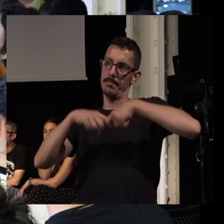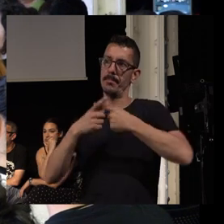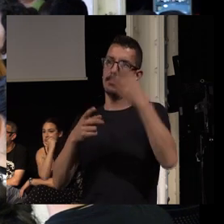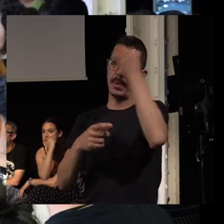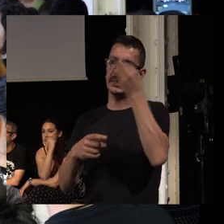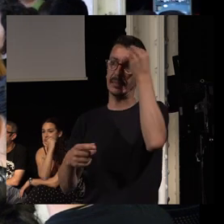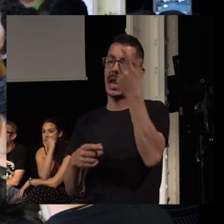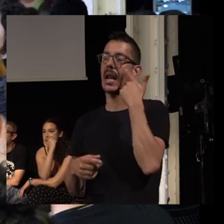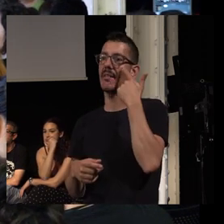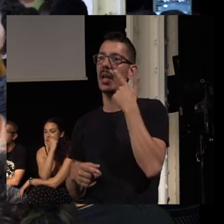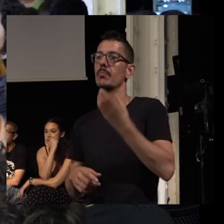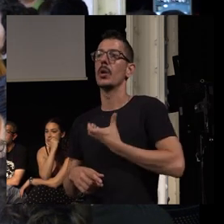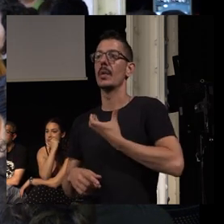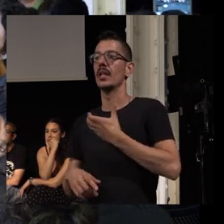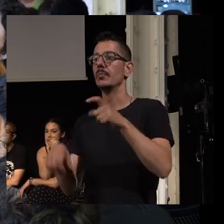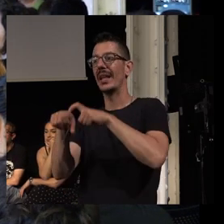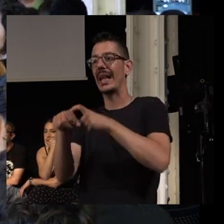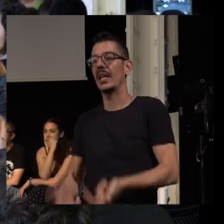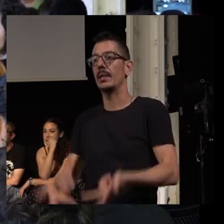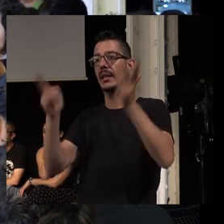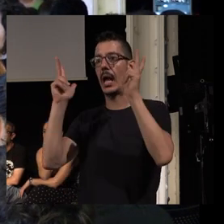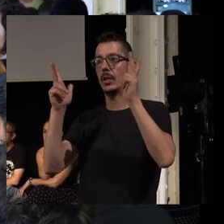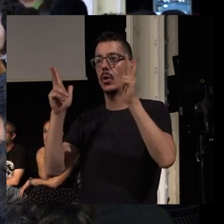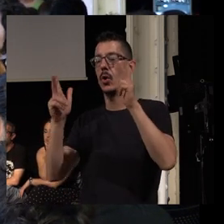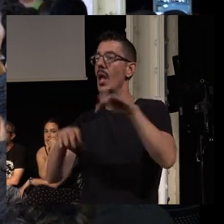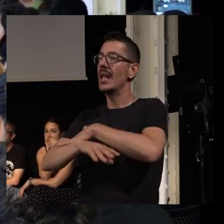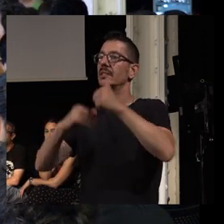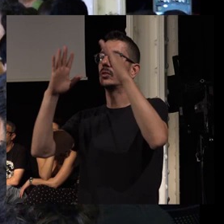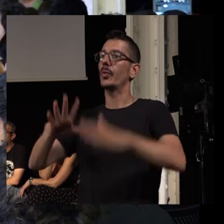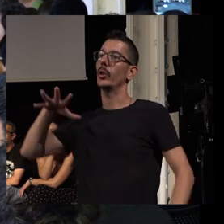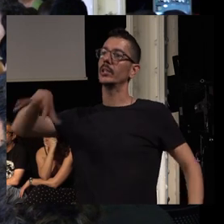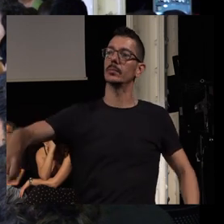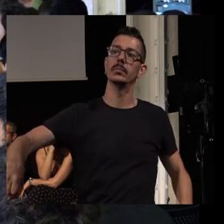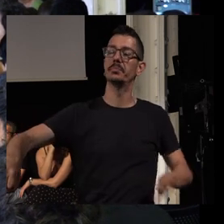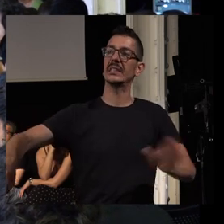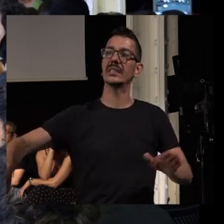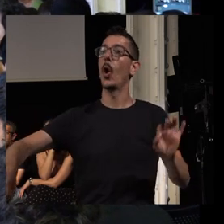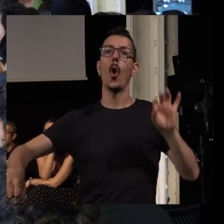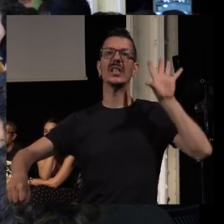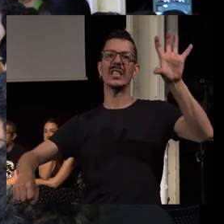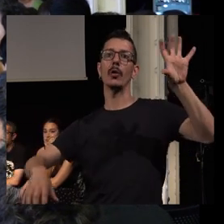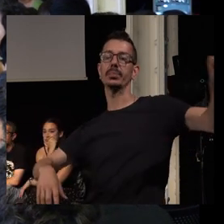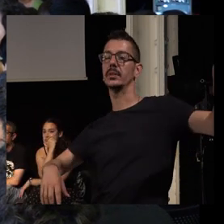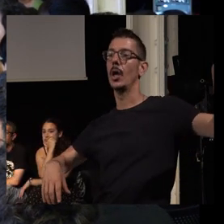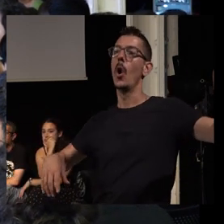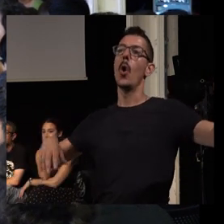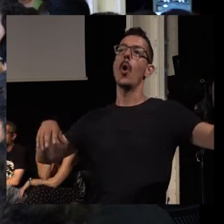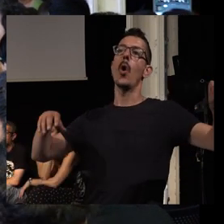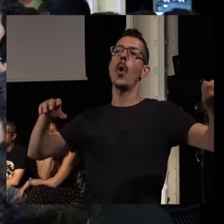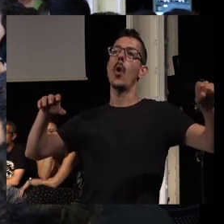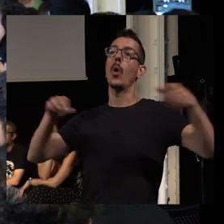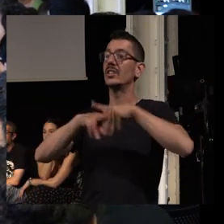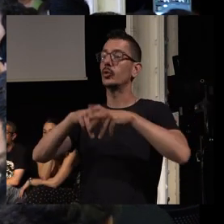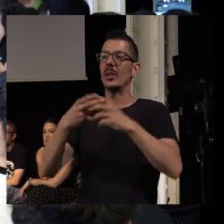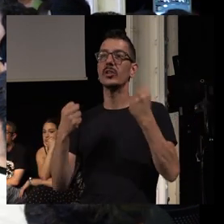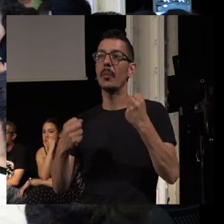del municipalismo libertario que tiene que ver no con la toma de las instituciones actuales, no con la toma del Estado, no con la toma de los